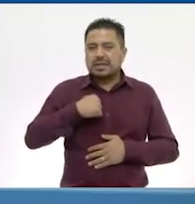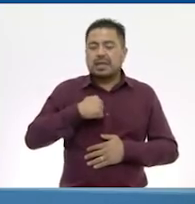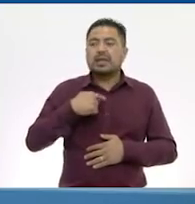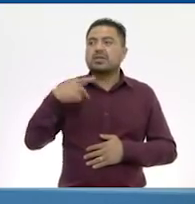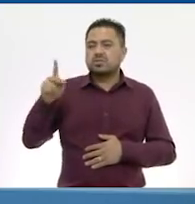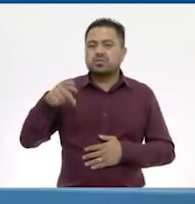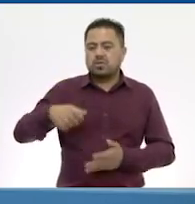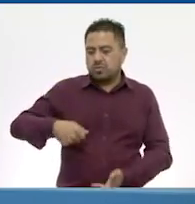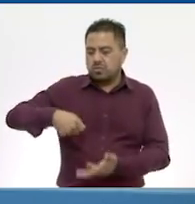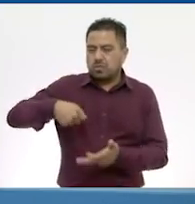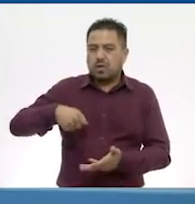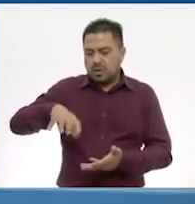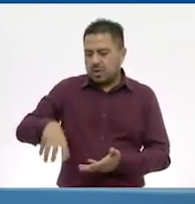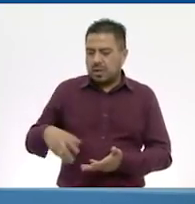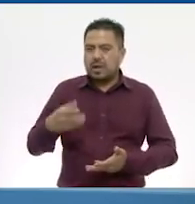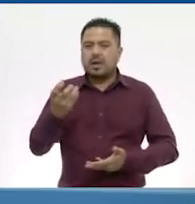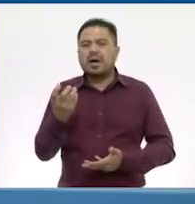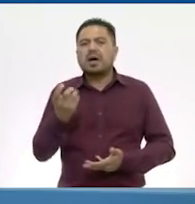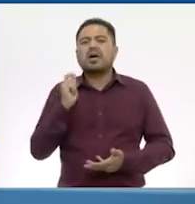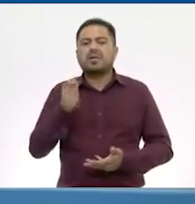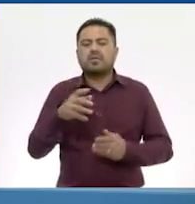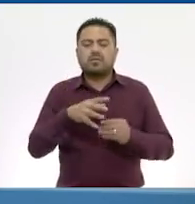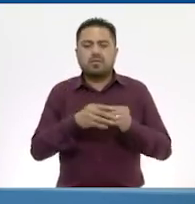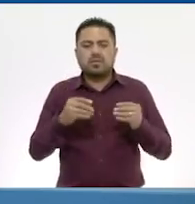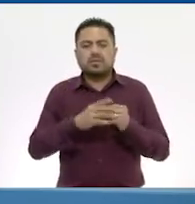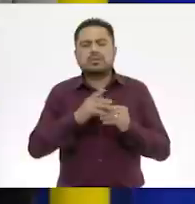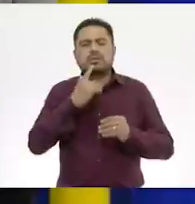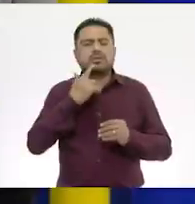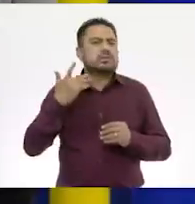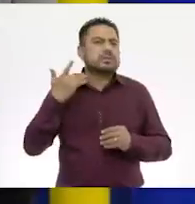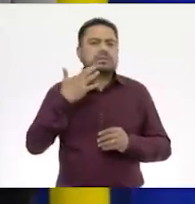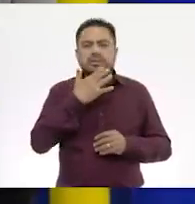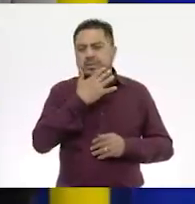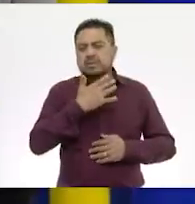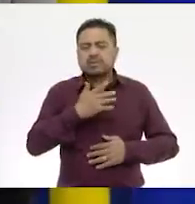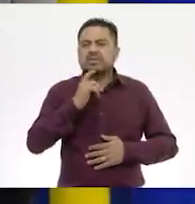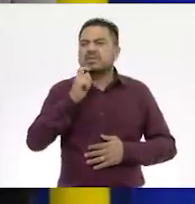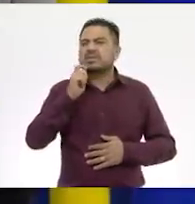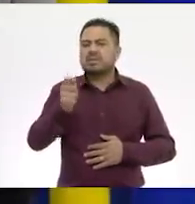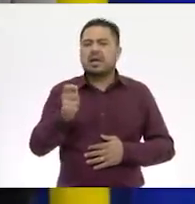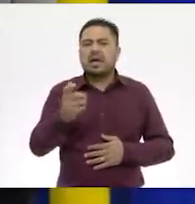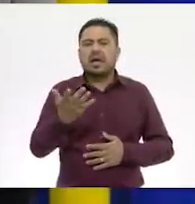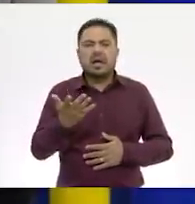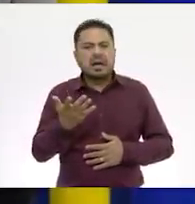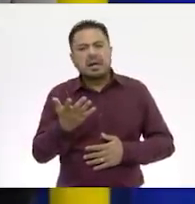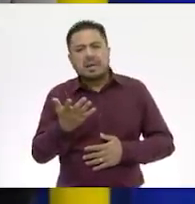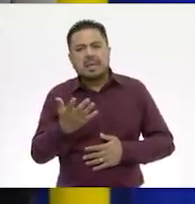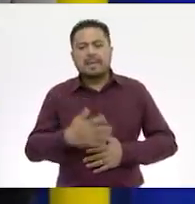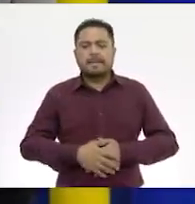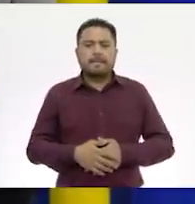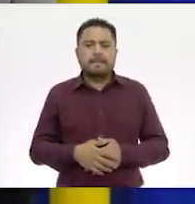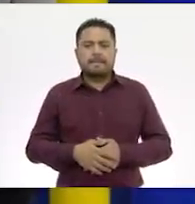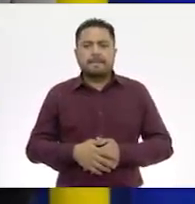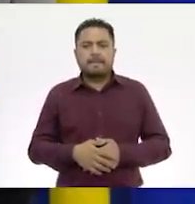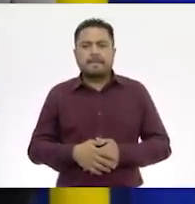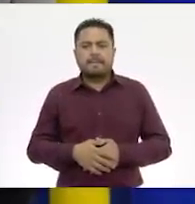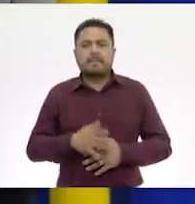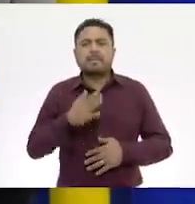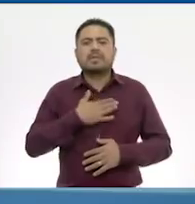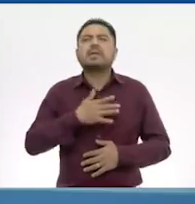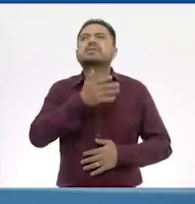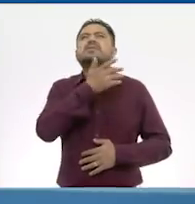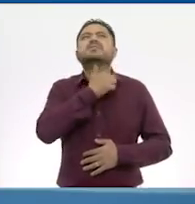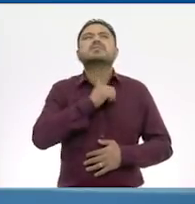su bolsa sacó una fruta riquísima que antes, pues, se me había